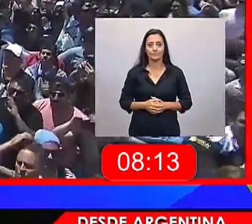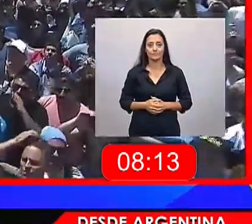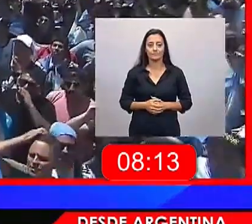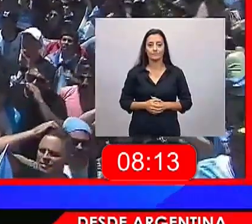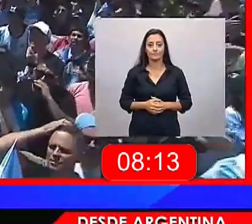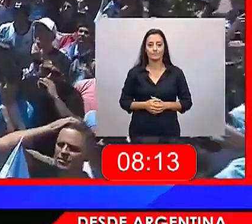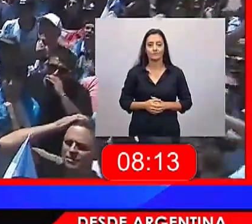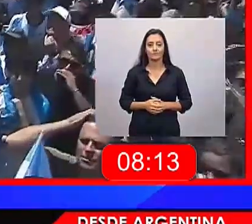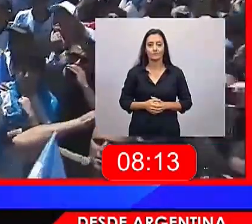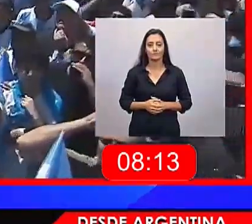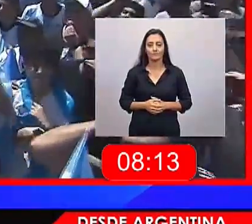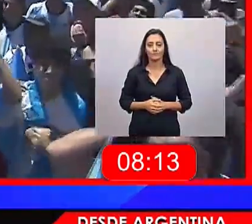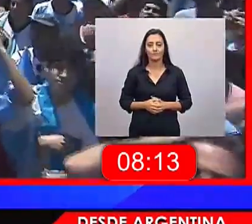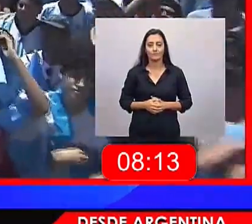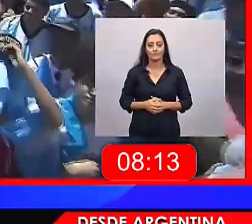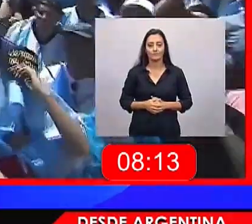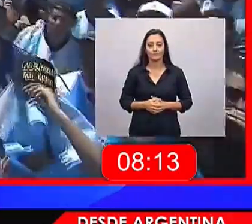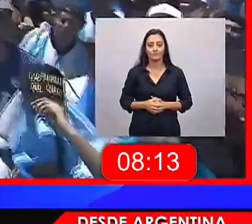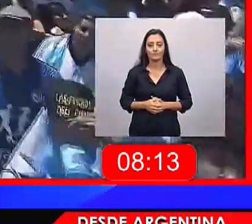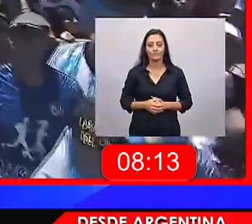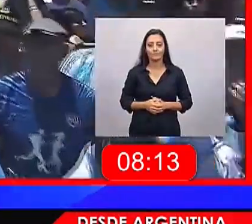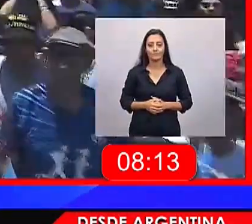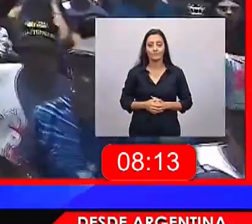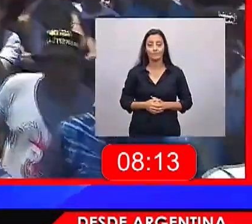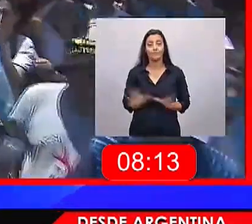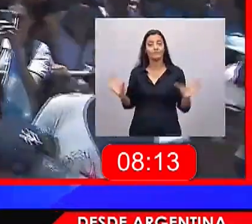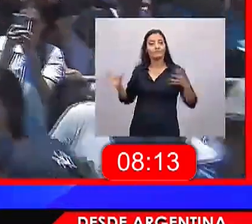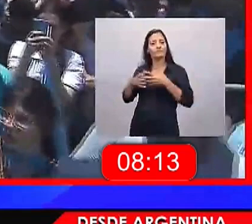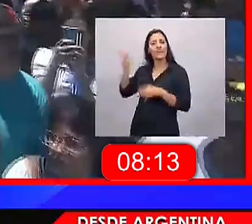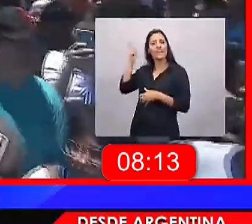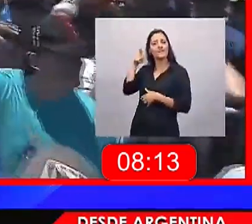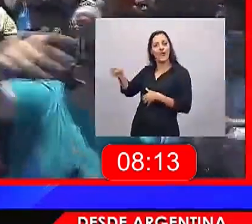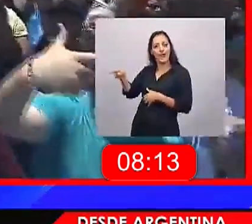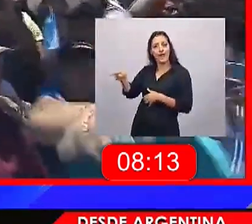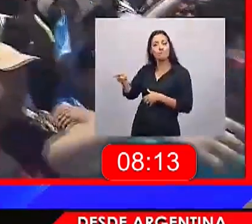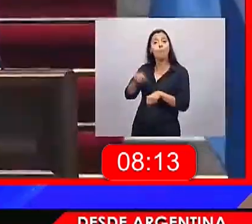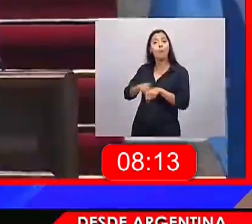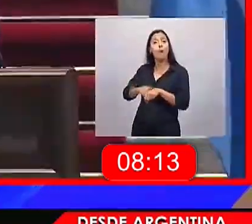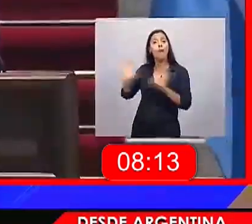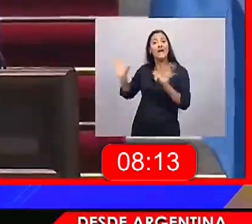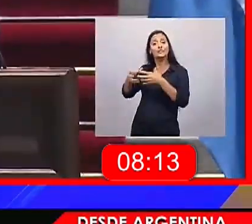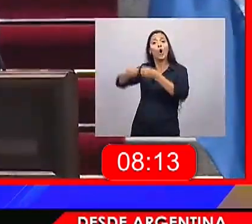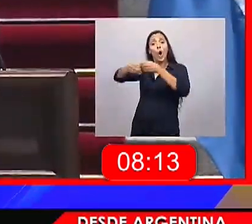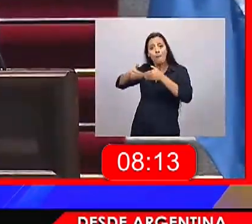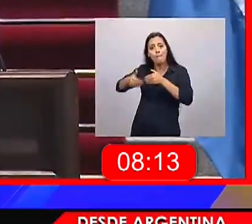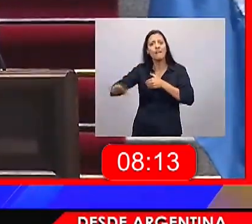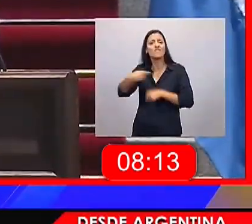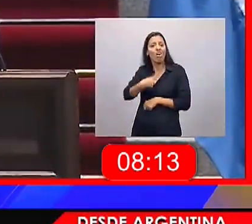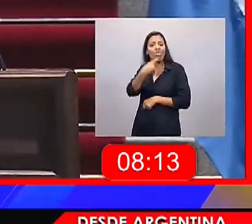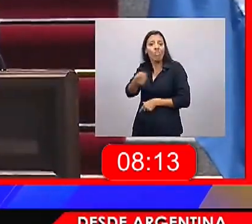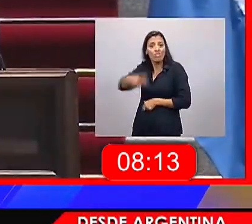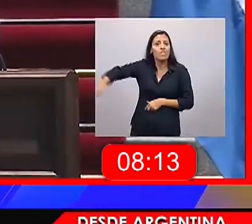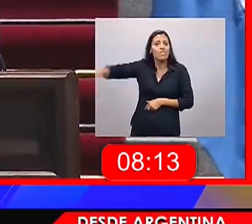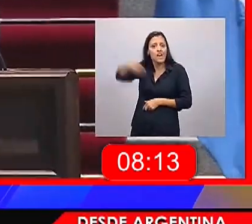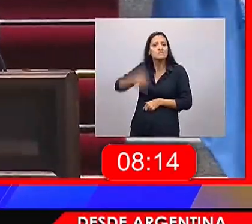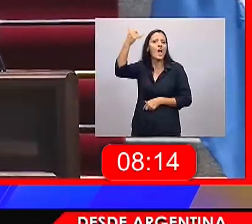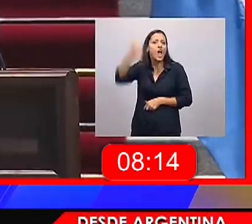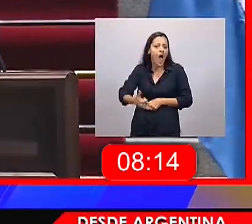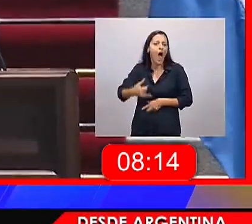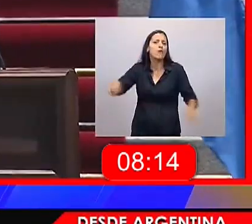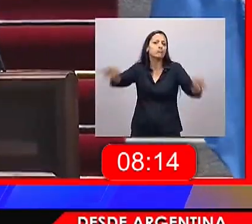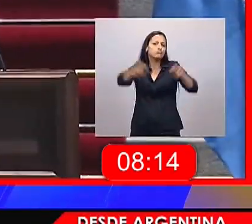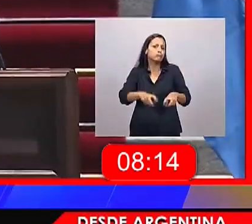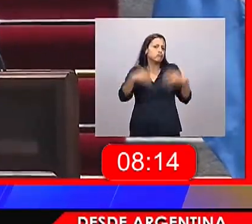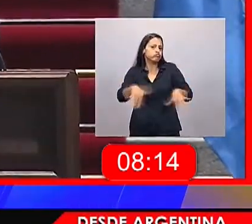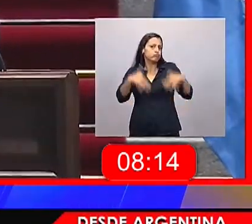140-150% de inflación anual. Se espera una mayor inflación para 2024, lo ha dicho el propio Milei. El año que viene va a haber estanflación, que esto